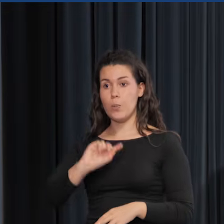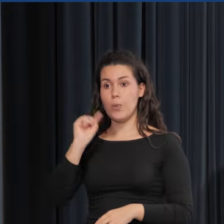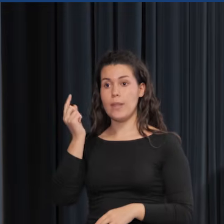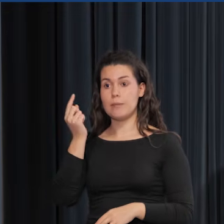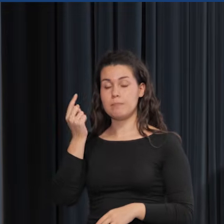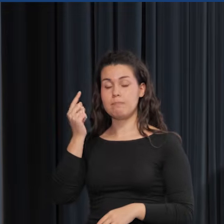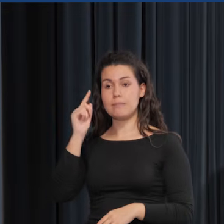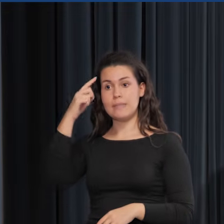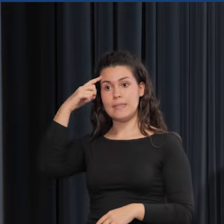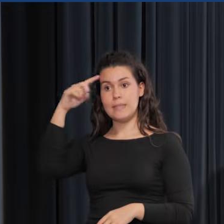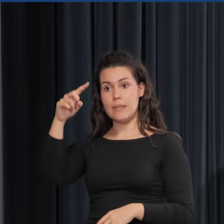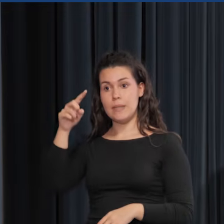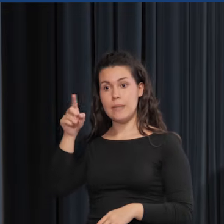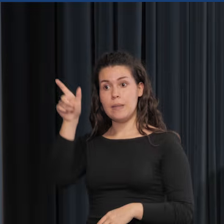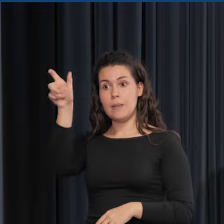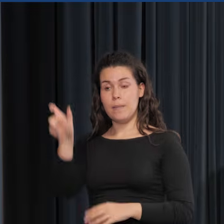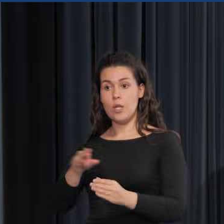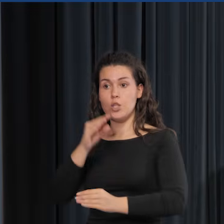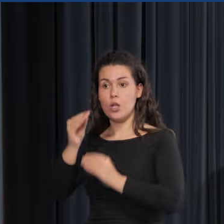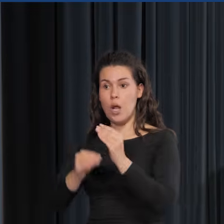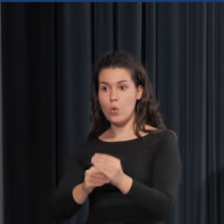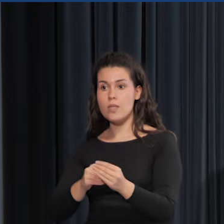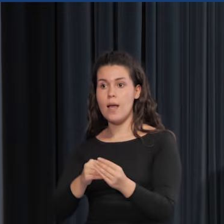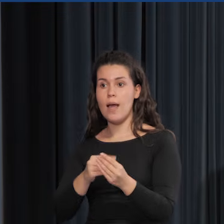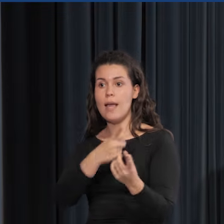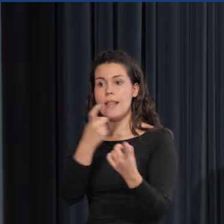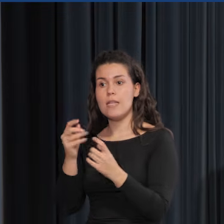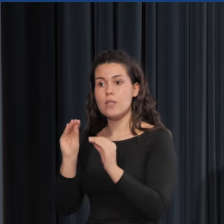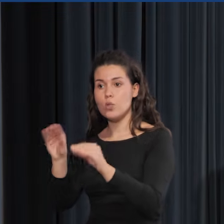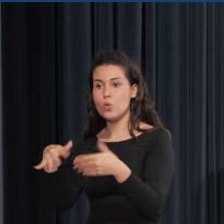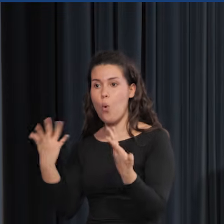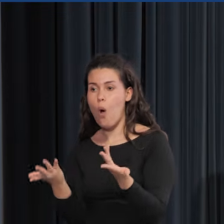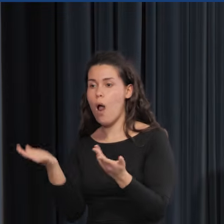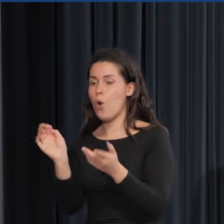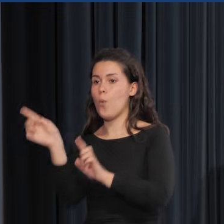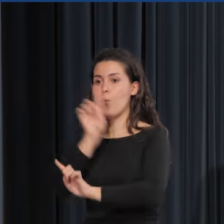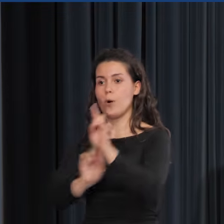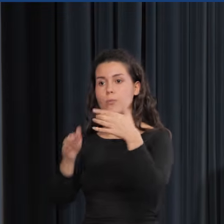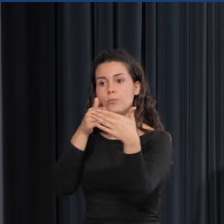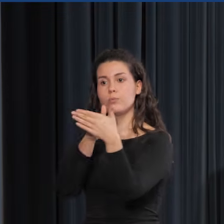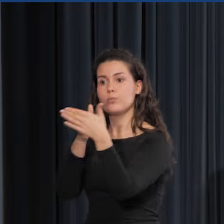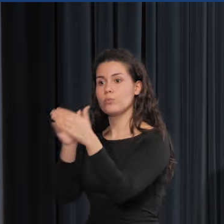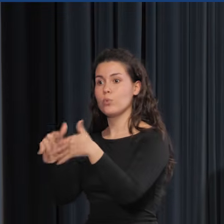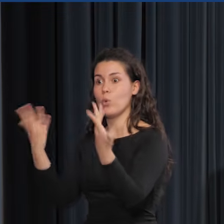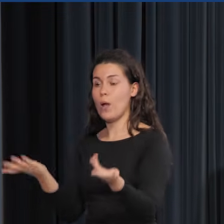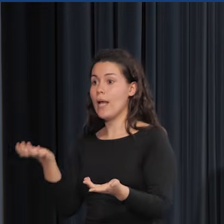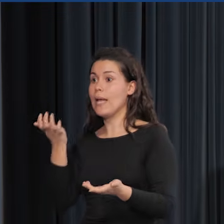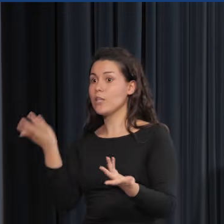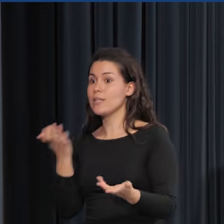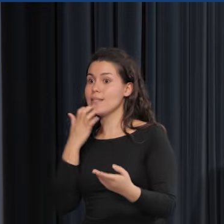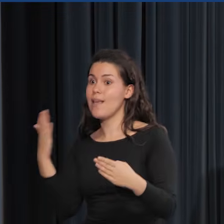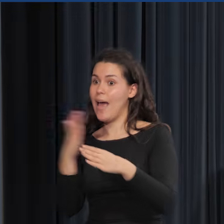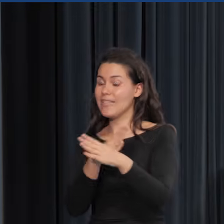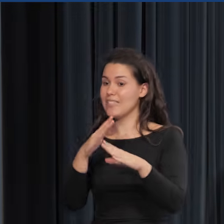van a tener el que va a utilizar el activo, el que lo va a mantener, qué problemas se encuentra. Entonces, si nosotros esa información la podemos tener en la fase de